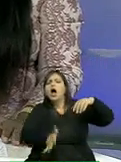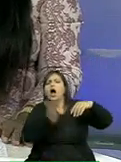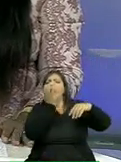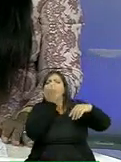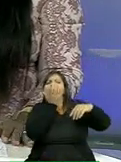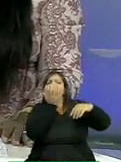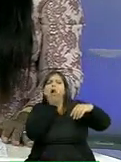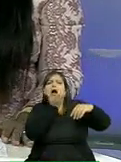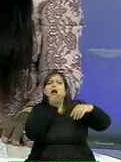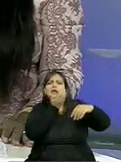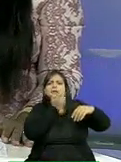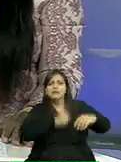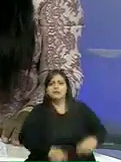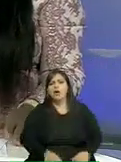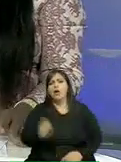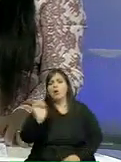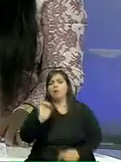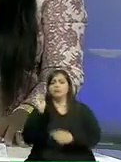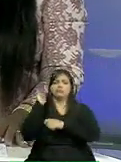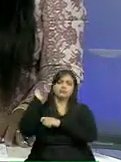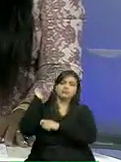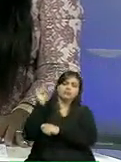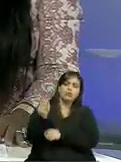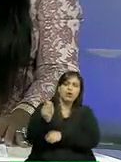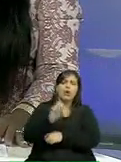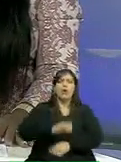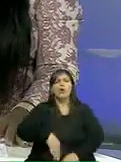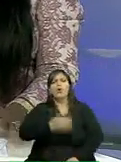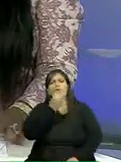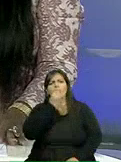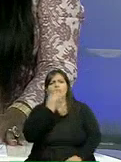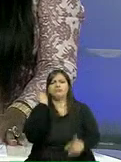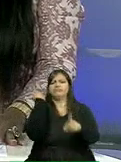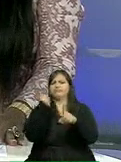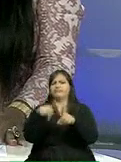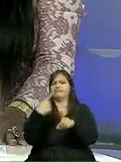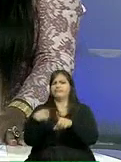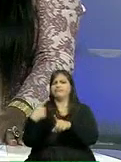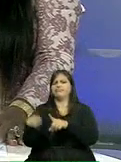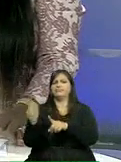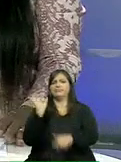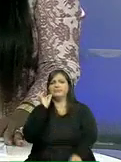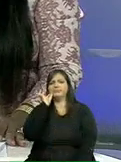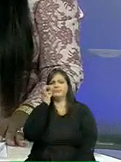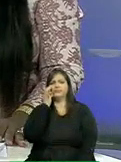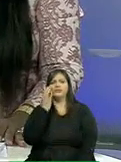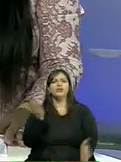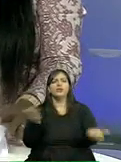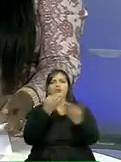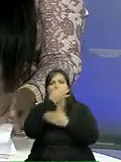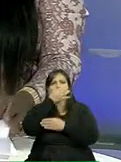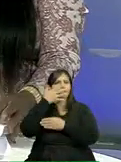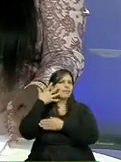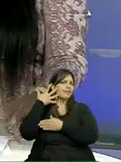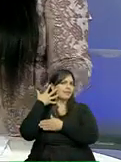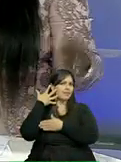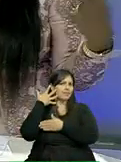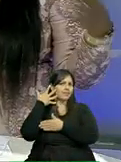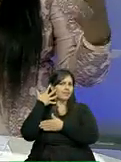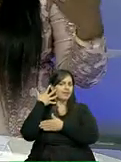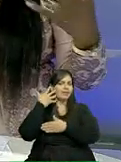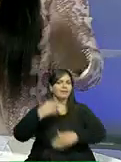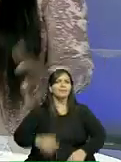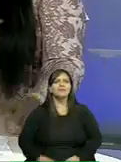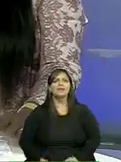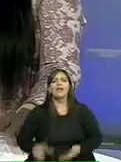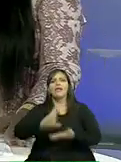una deliciosa gastronomía. Podré encontrar en esta comunidad ubicada en la provincia del Napo. Ahí están, para que vamos